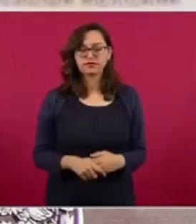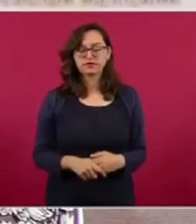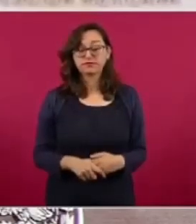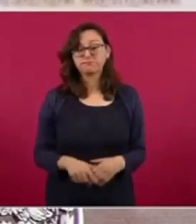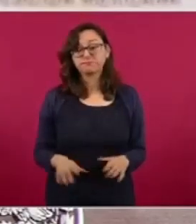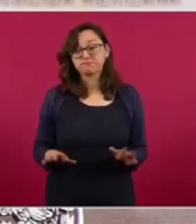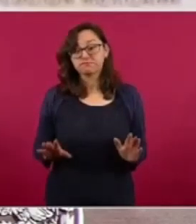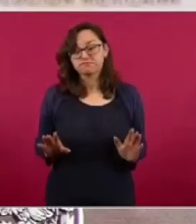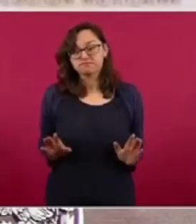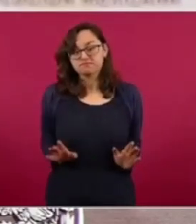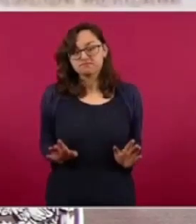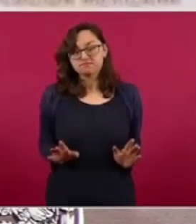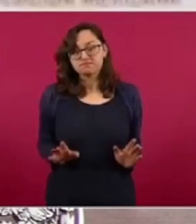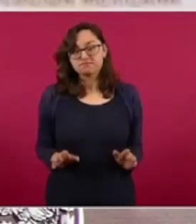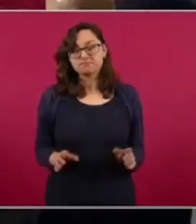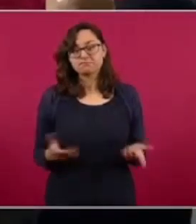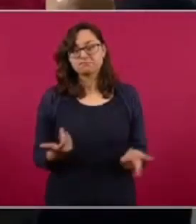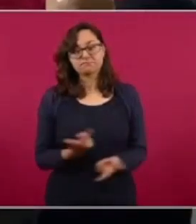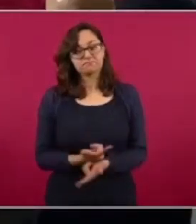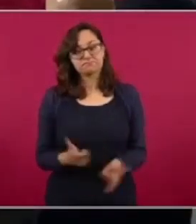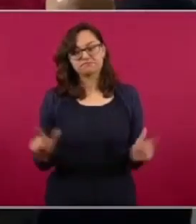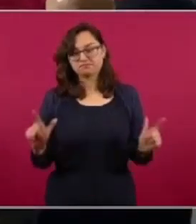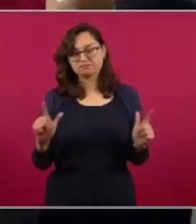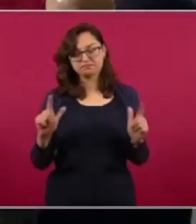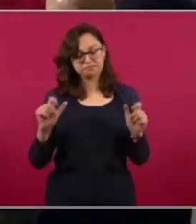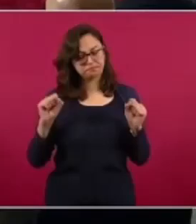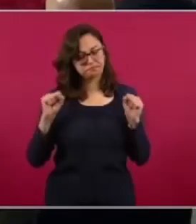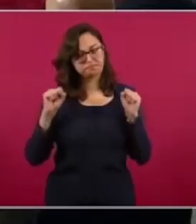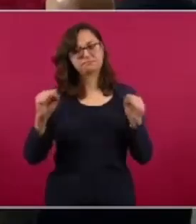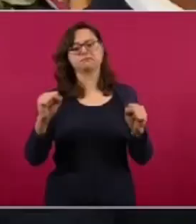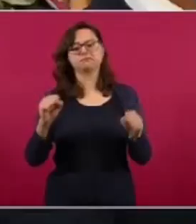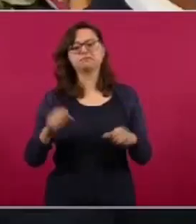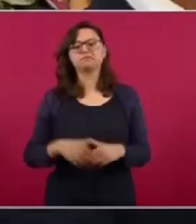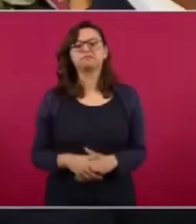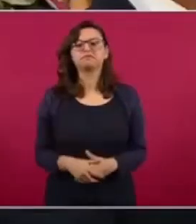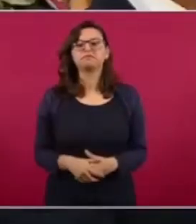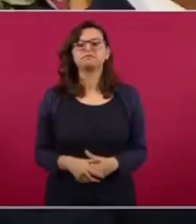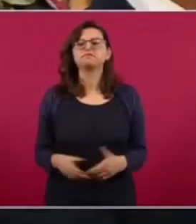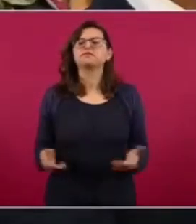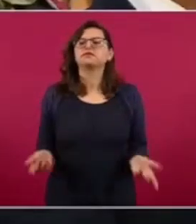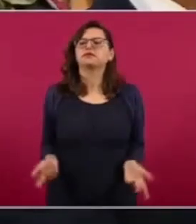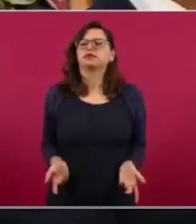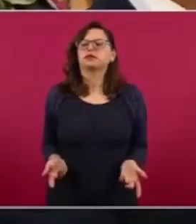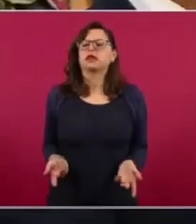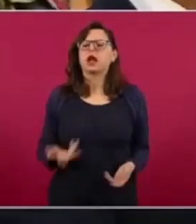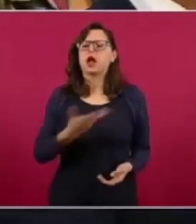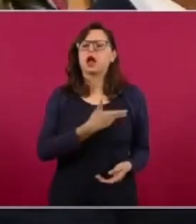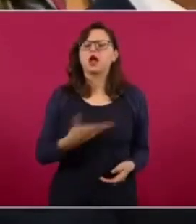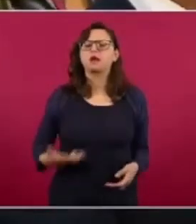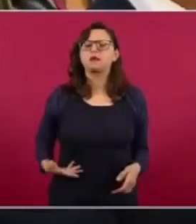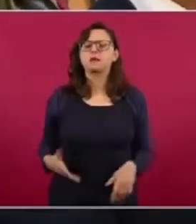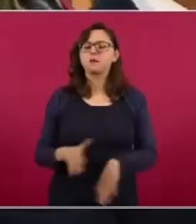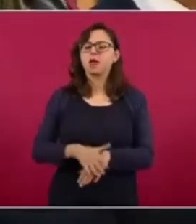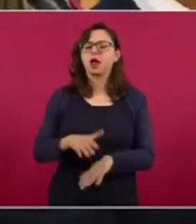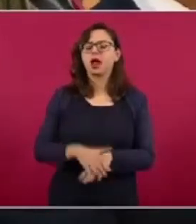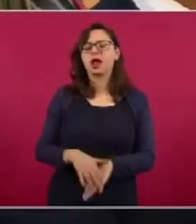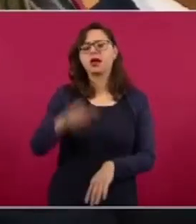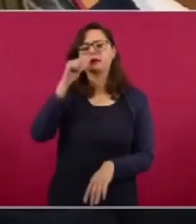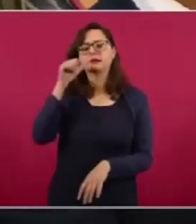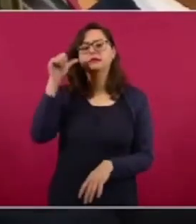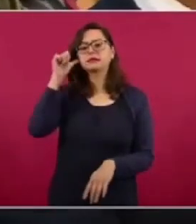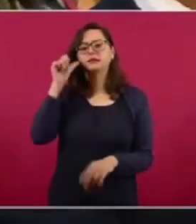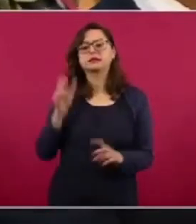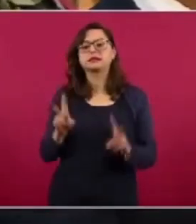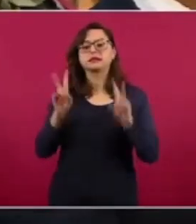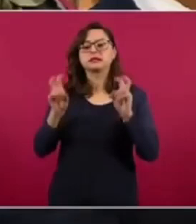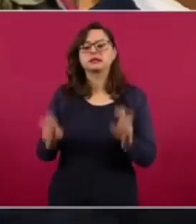Pero bueno, viva la libertad. Presidente. Ayer con el tema del cierre de estos